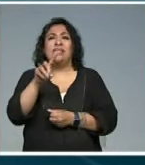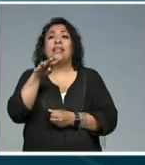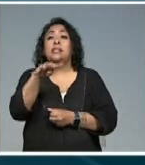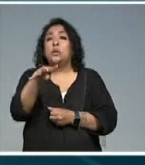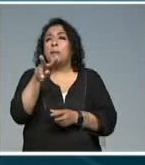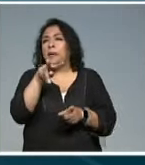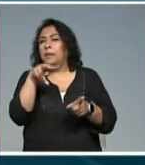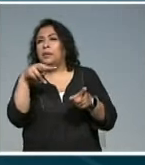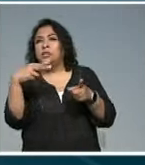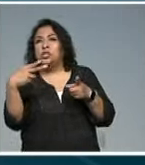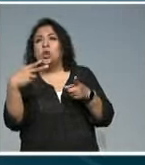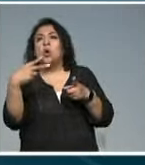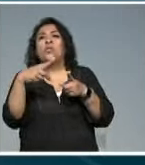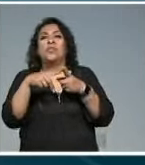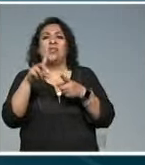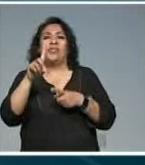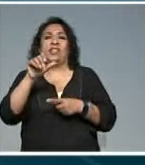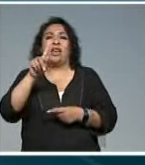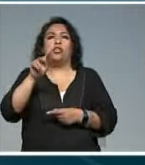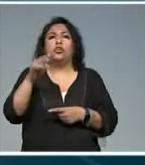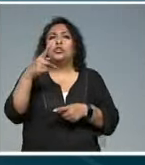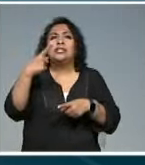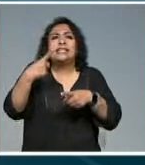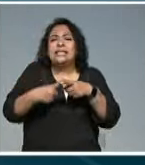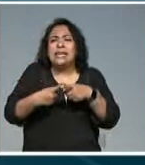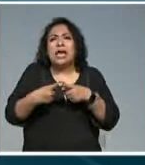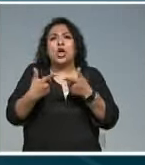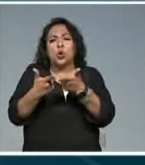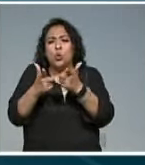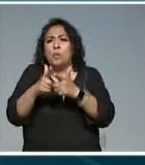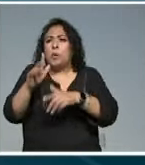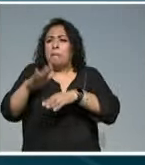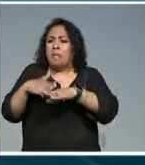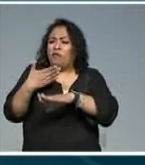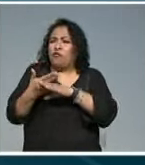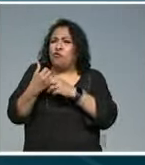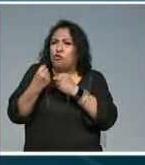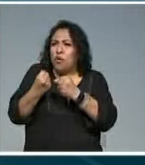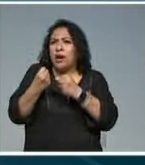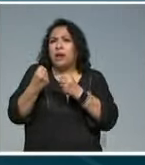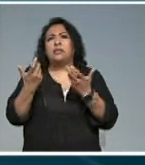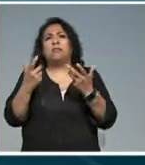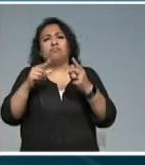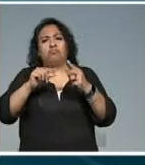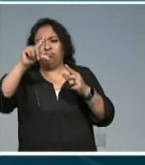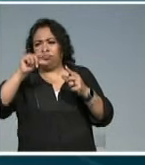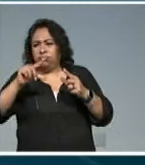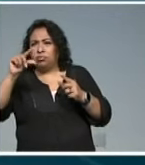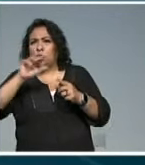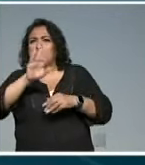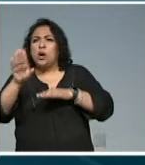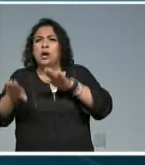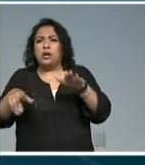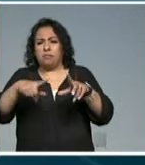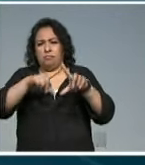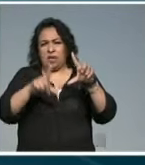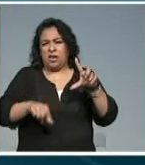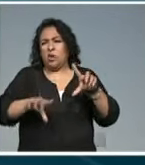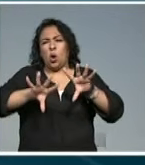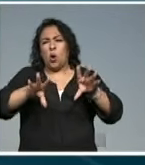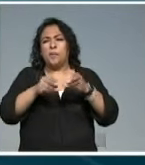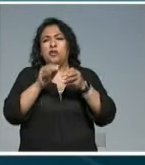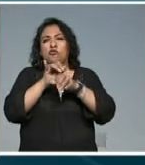desde la perspectiva de los datos. ¿Quién ha sido la población más afectada? ¿Cuáles son las tasas de mortalidad de nuestro país? Todas